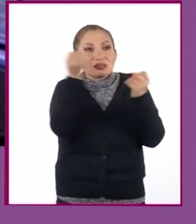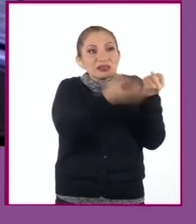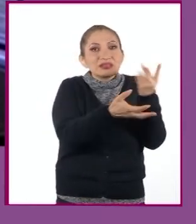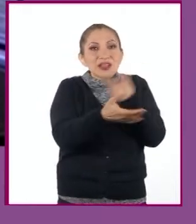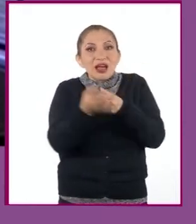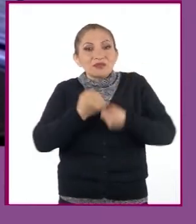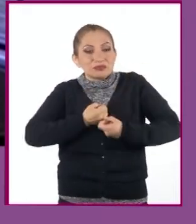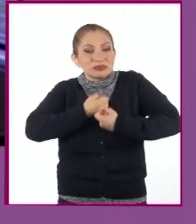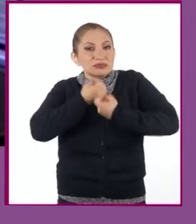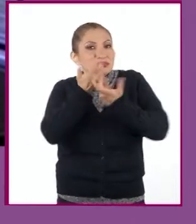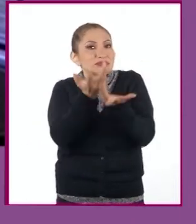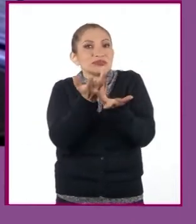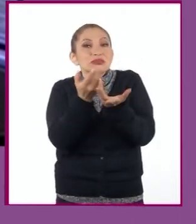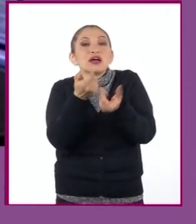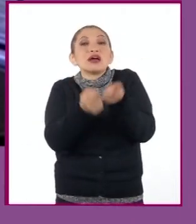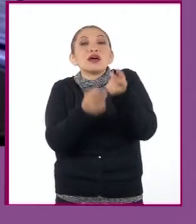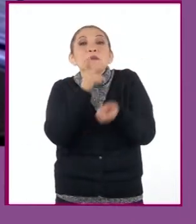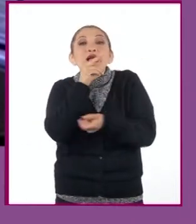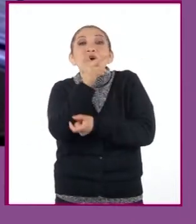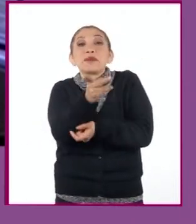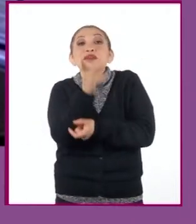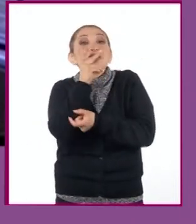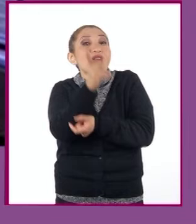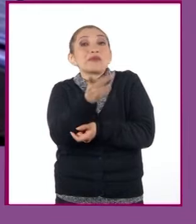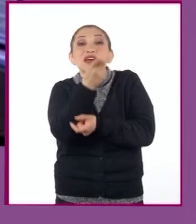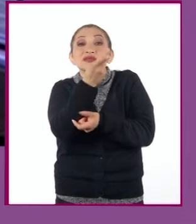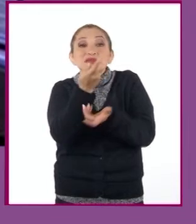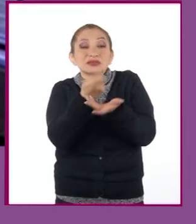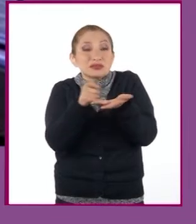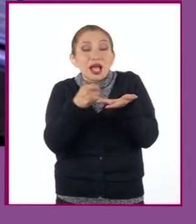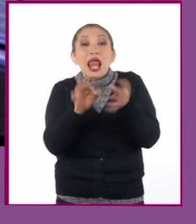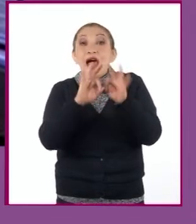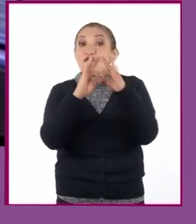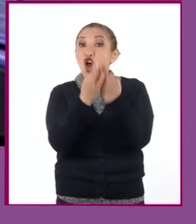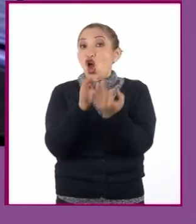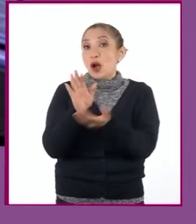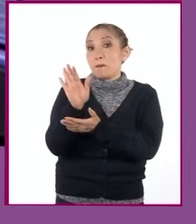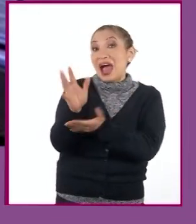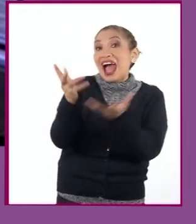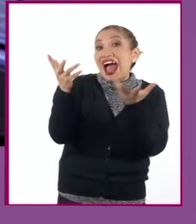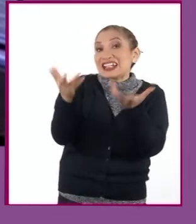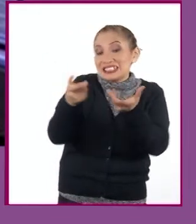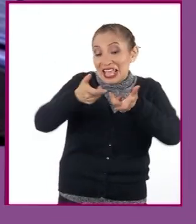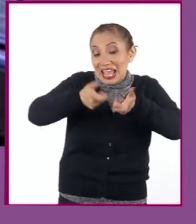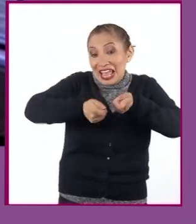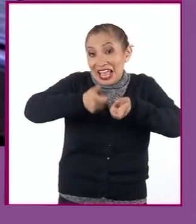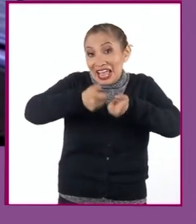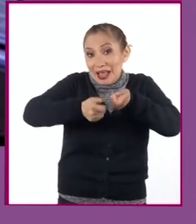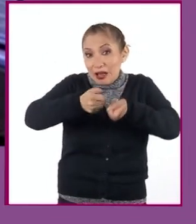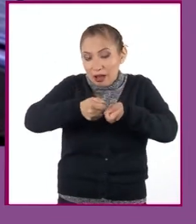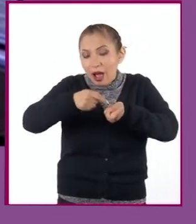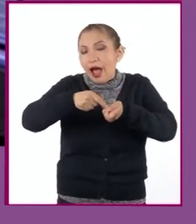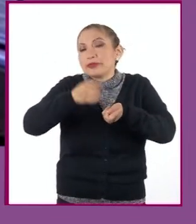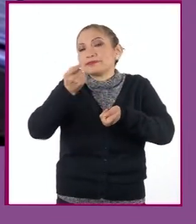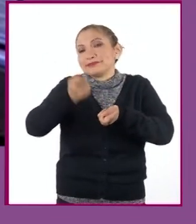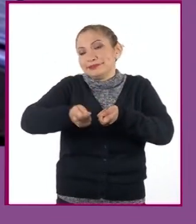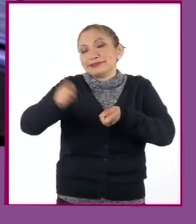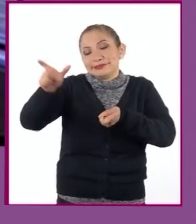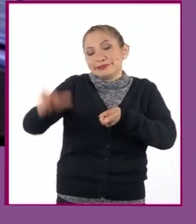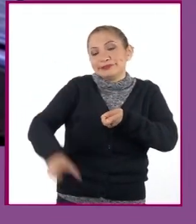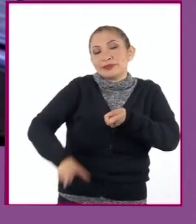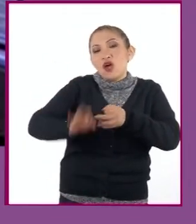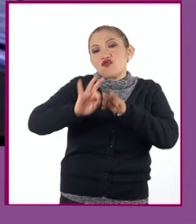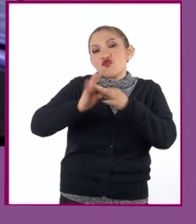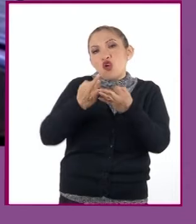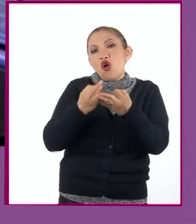que expresarse por medio de palabras escritas. La forma en cómo las escribimos determina mucho también la